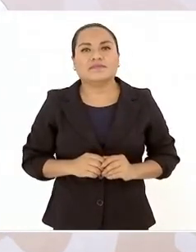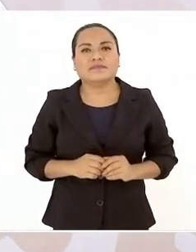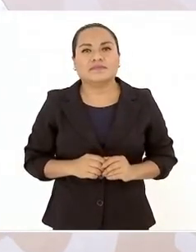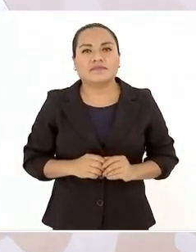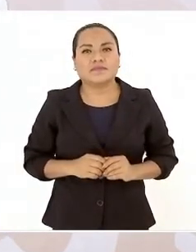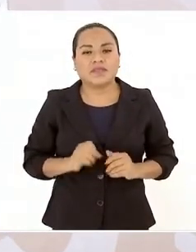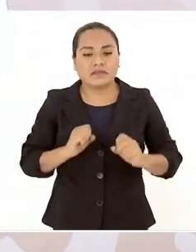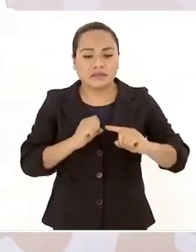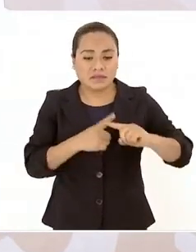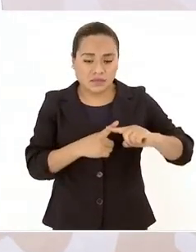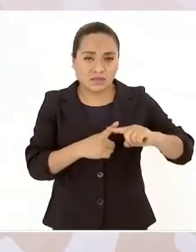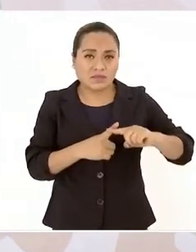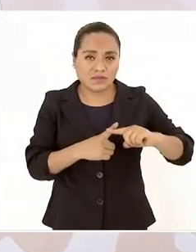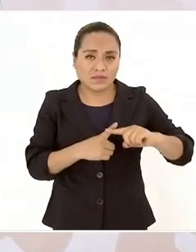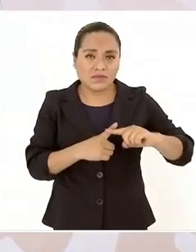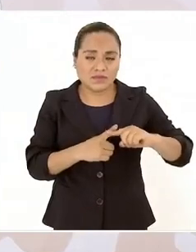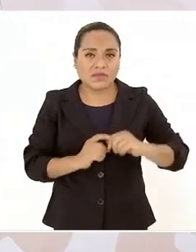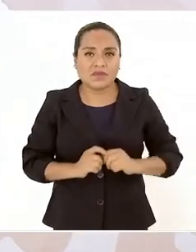Salina Cruz,